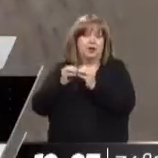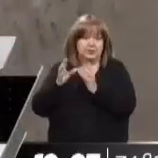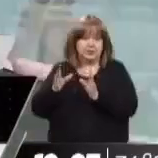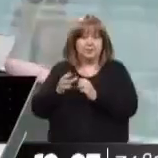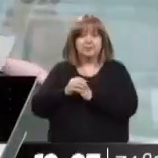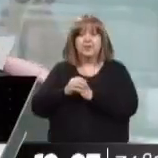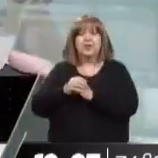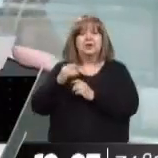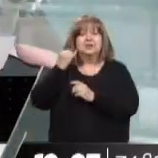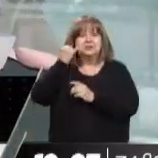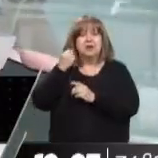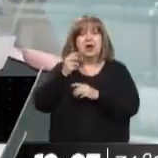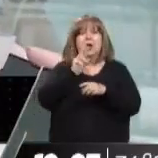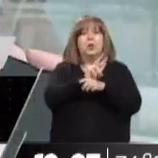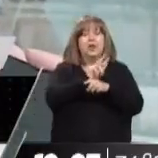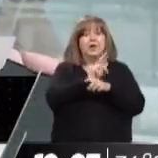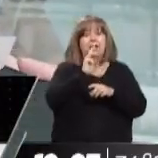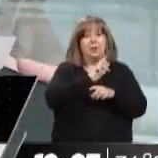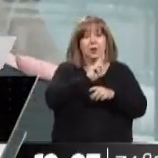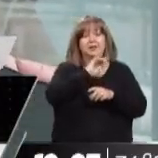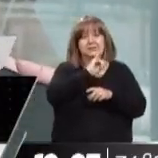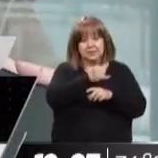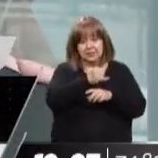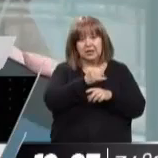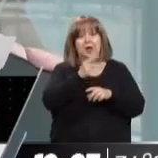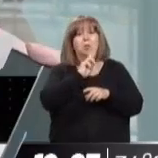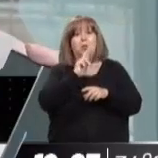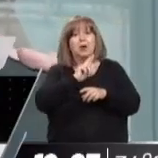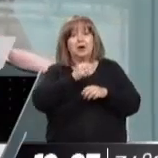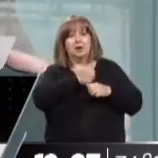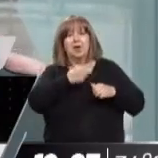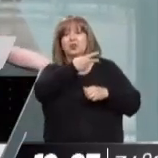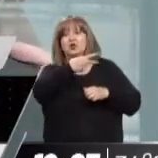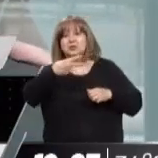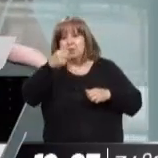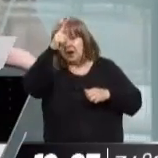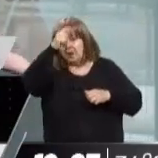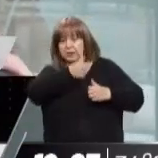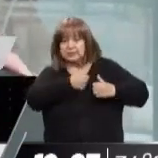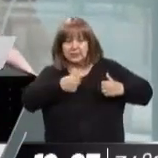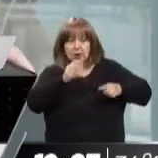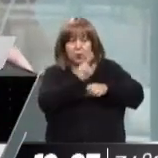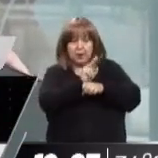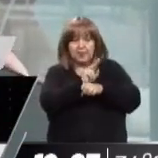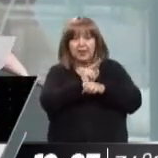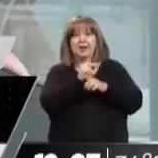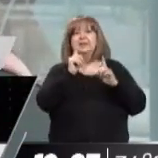Se habían ordenado algunas medidas de protección respecto a la víctima, estuvo una consigna policial durante 2 semanas, estuvo alojada en un refugio